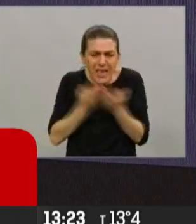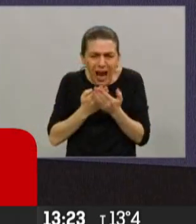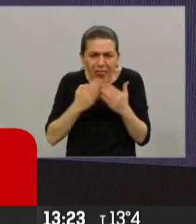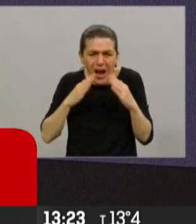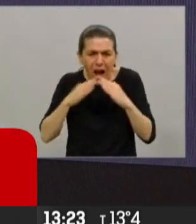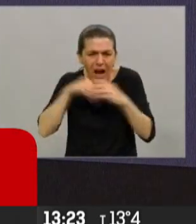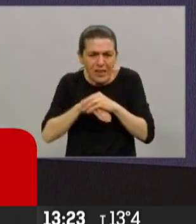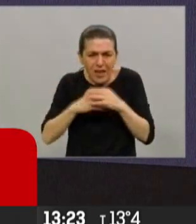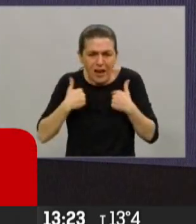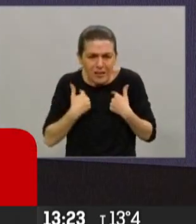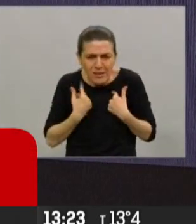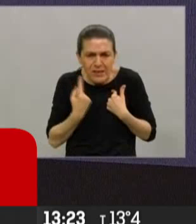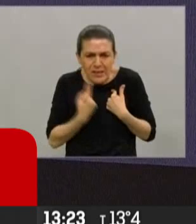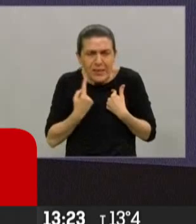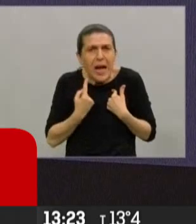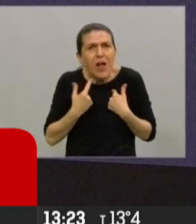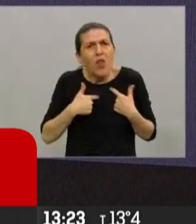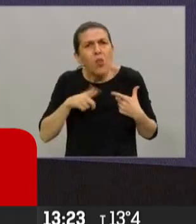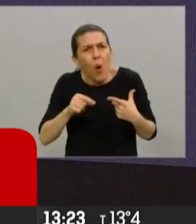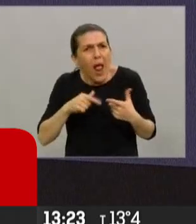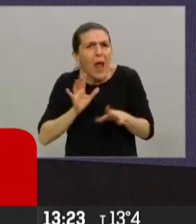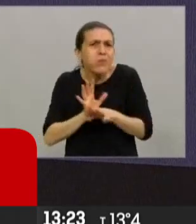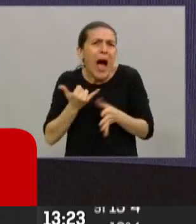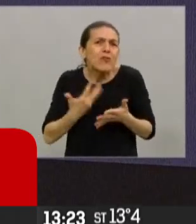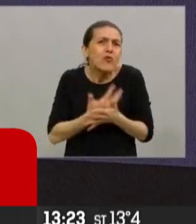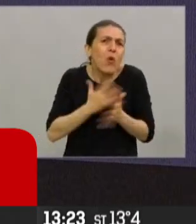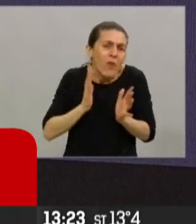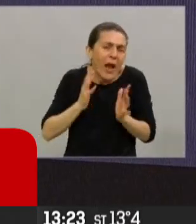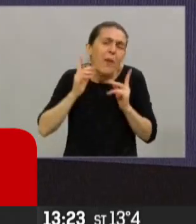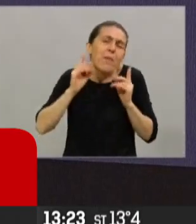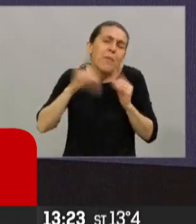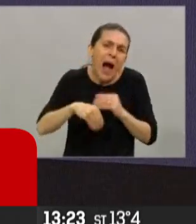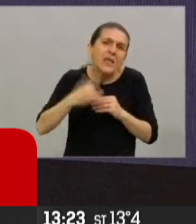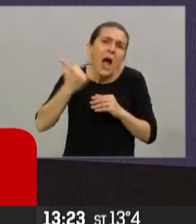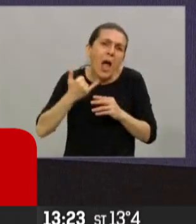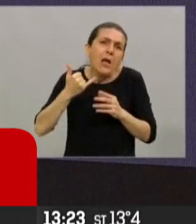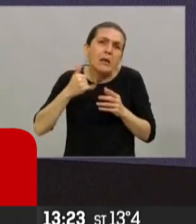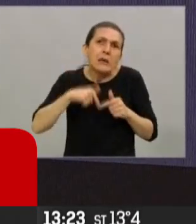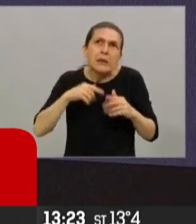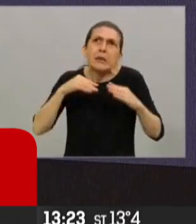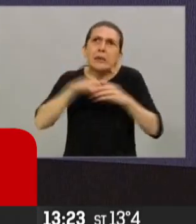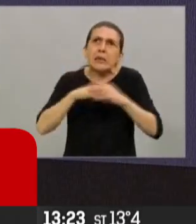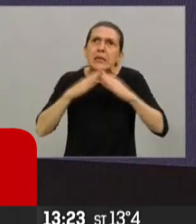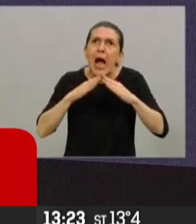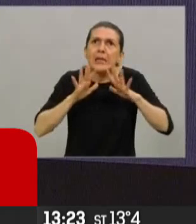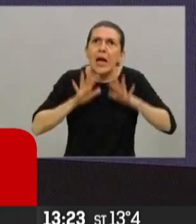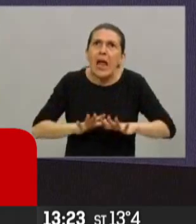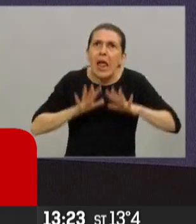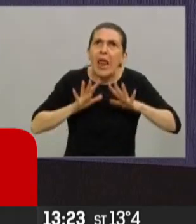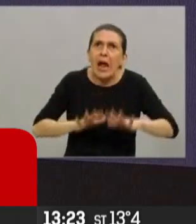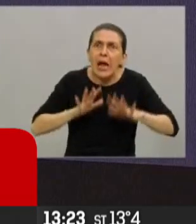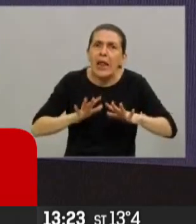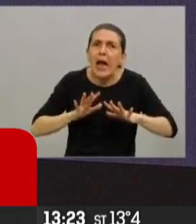nos genera, y por mucho que nos duela y por todos los problemas que apareja ese aislamiento,